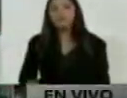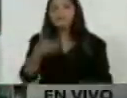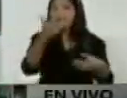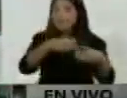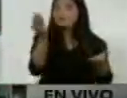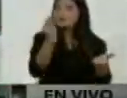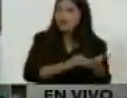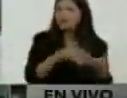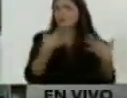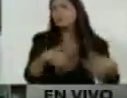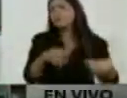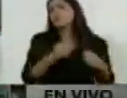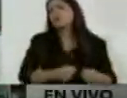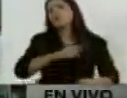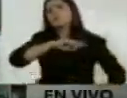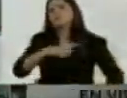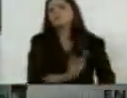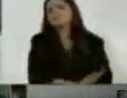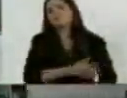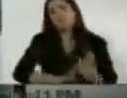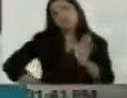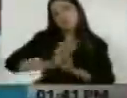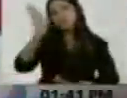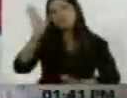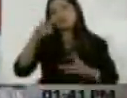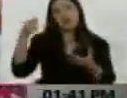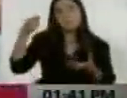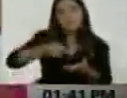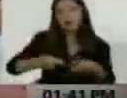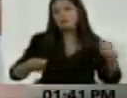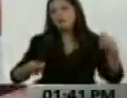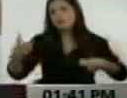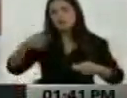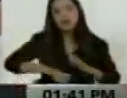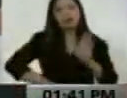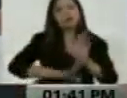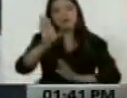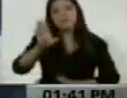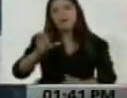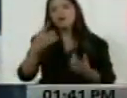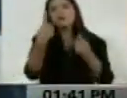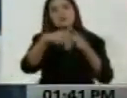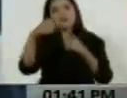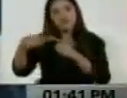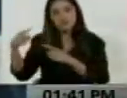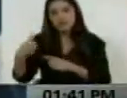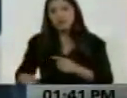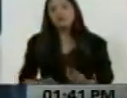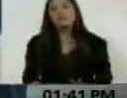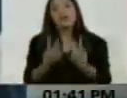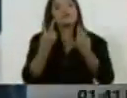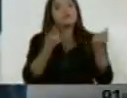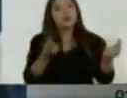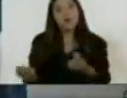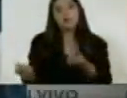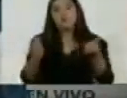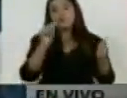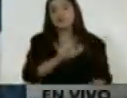ser una gran palanca de desarrollo, de inversión, de crecimiento, de diversificación de la vida económica del